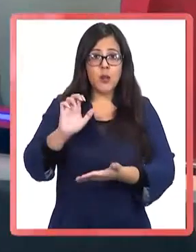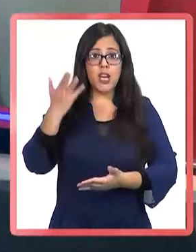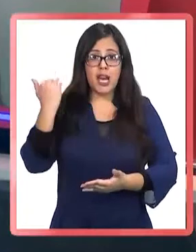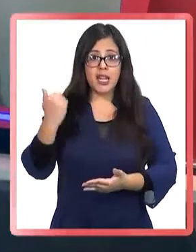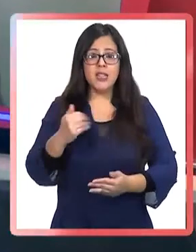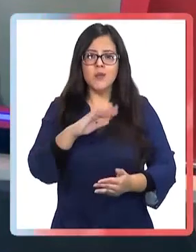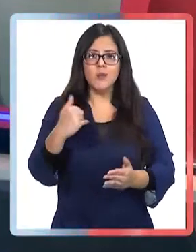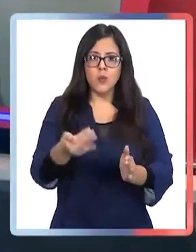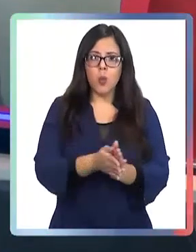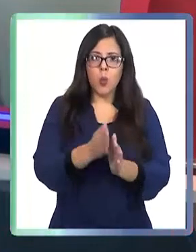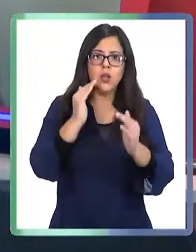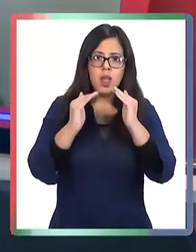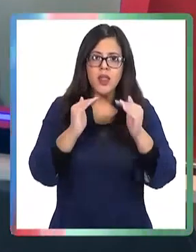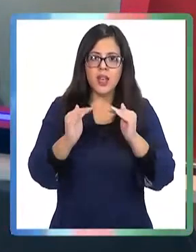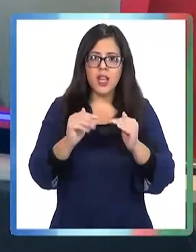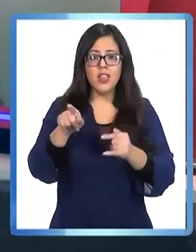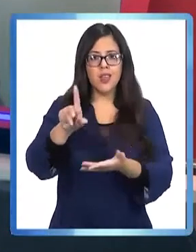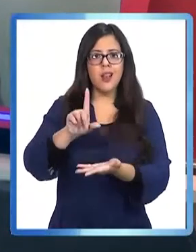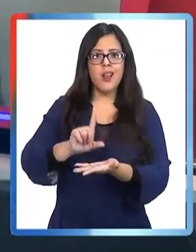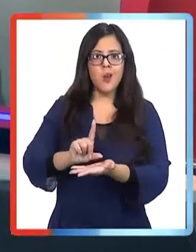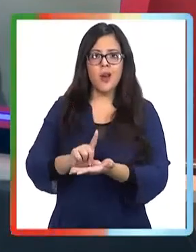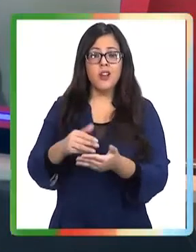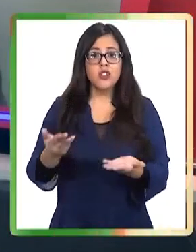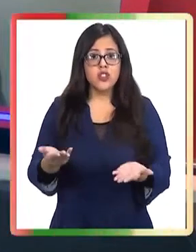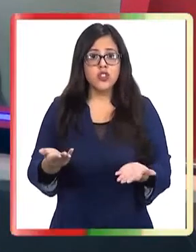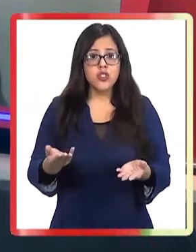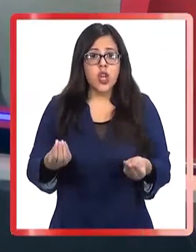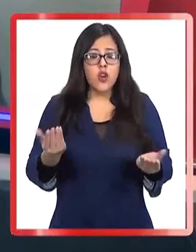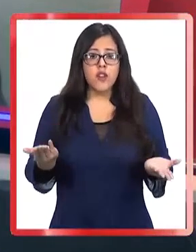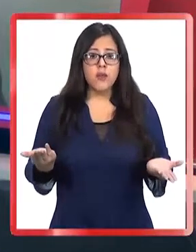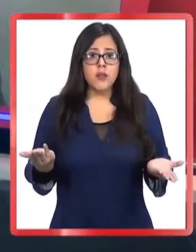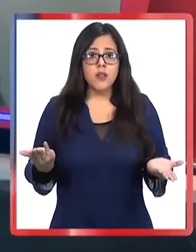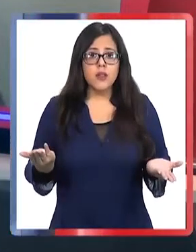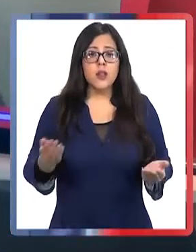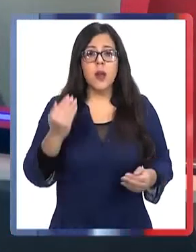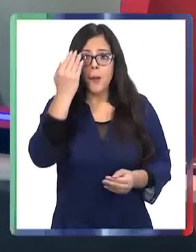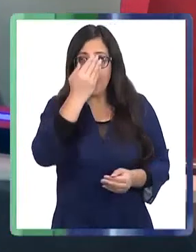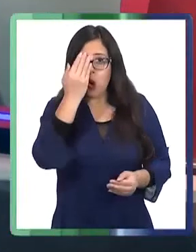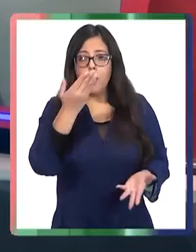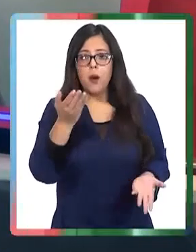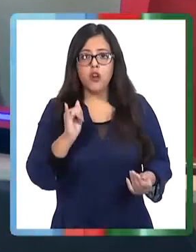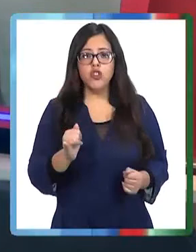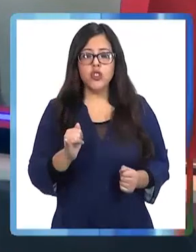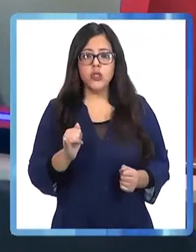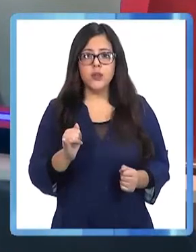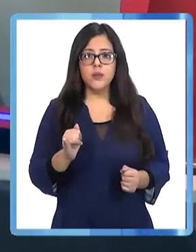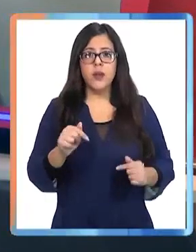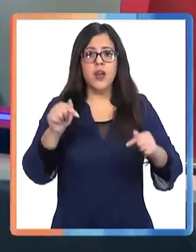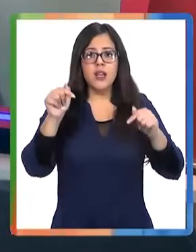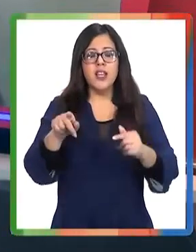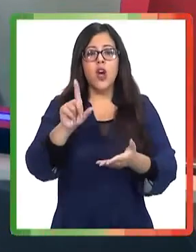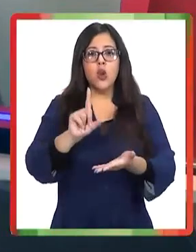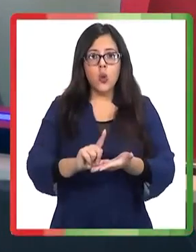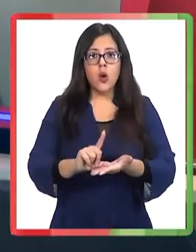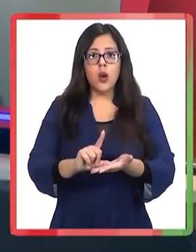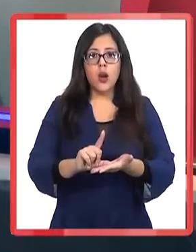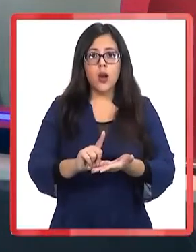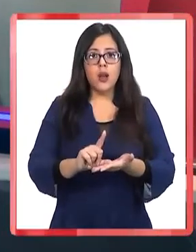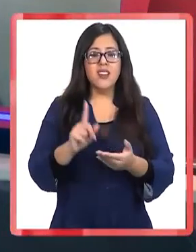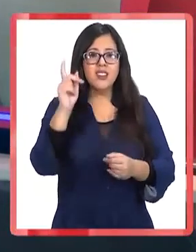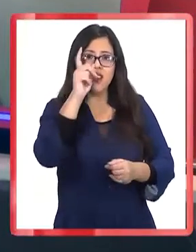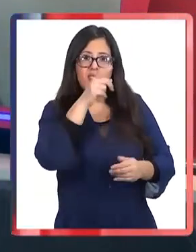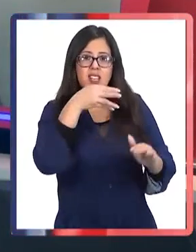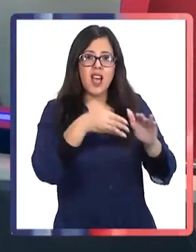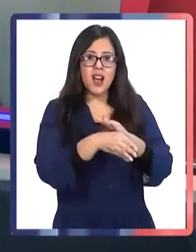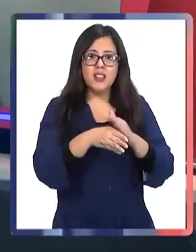excepción fallecimientos de menores de edad en ese sector, lo cual claramente nos tiene muy preocupados. Y es un sector o sectores